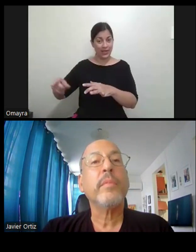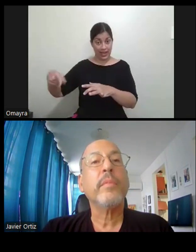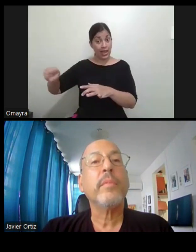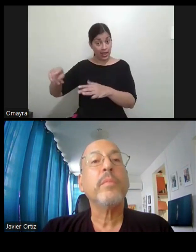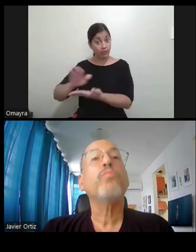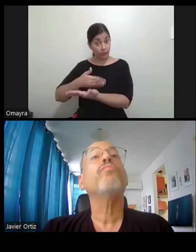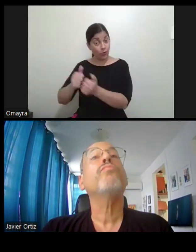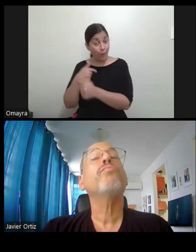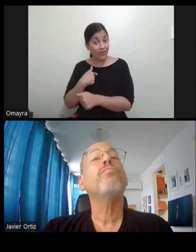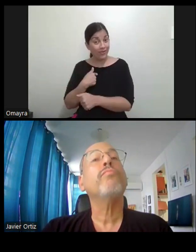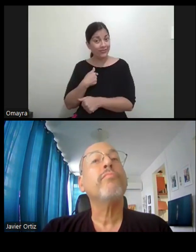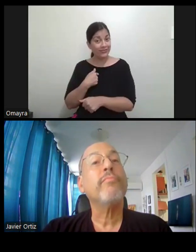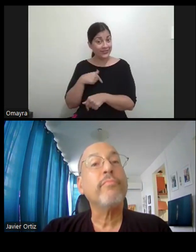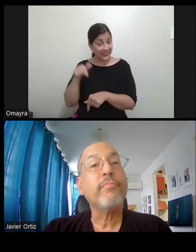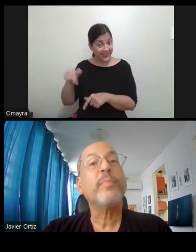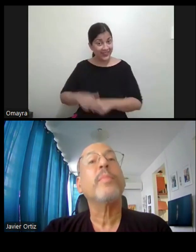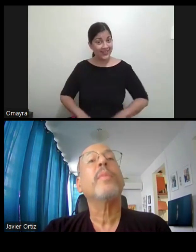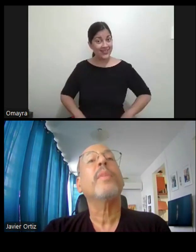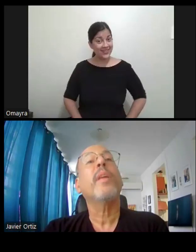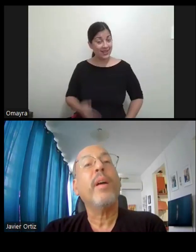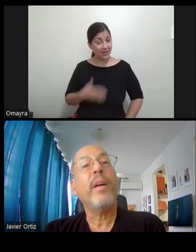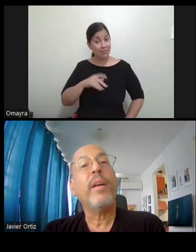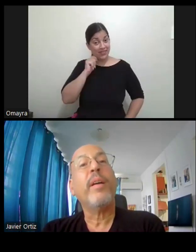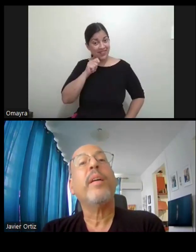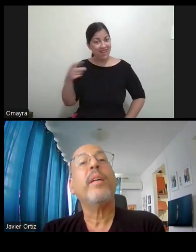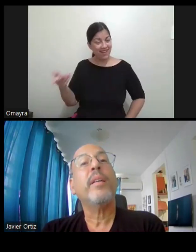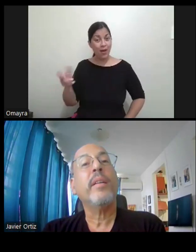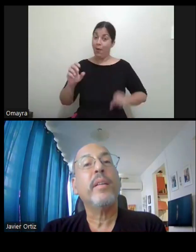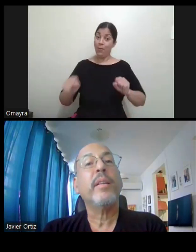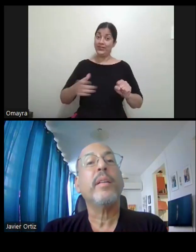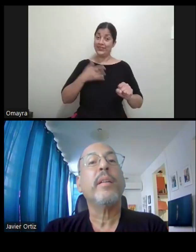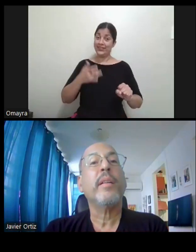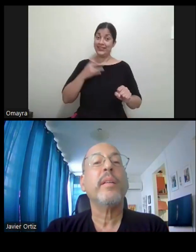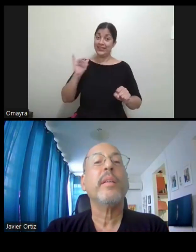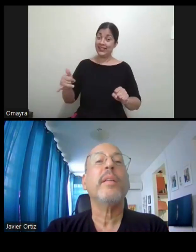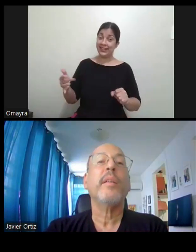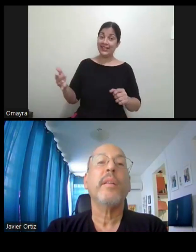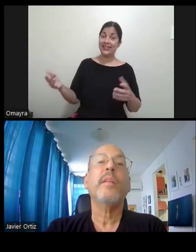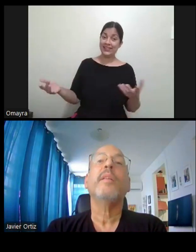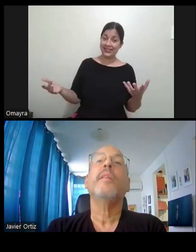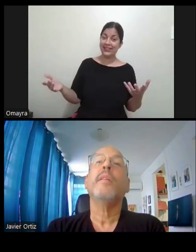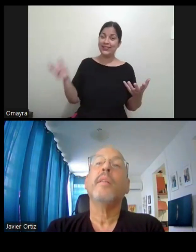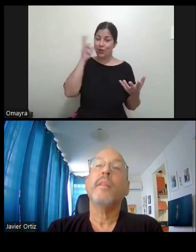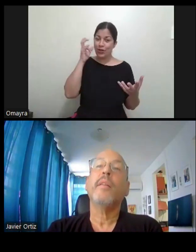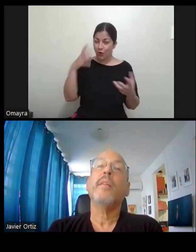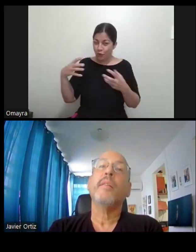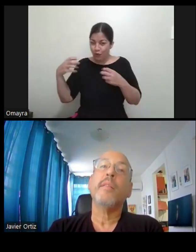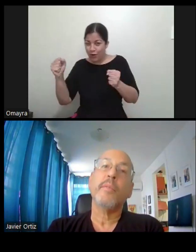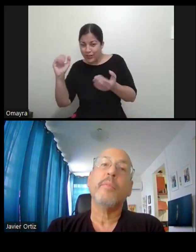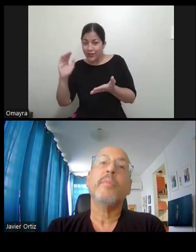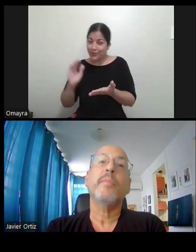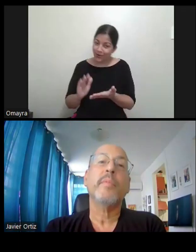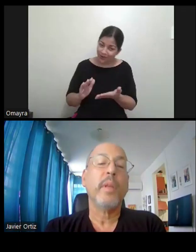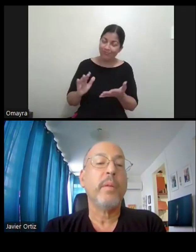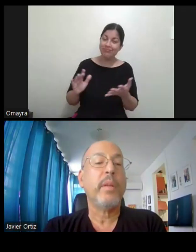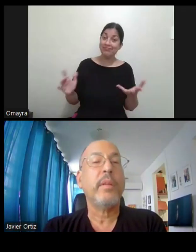ese instrumento. Ellas pueden sentir que uno es más grave, que otro es más agudo. Ok.